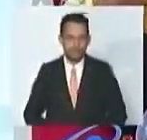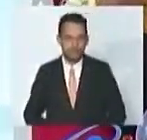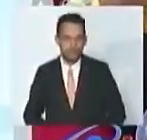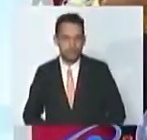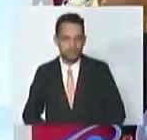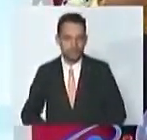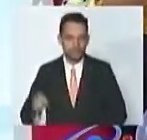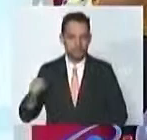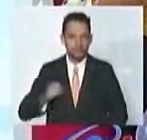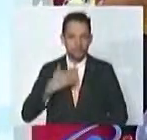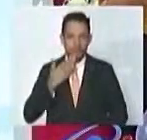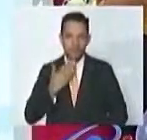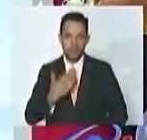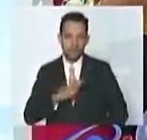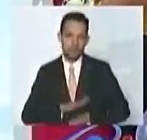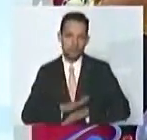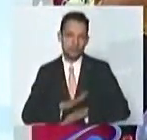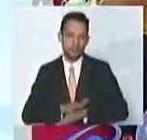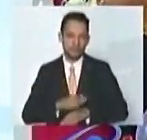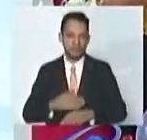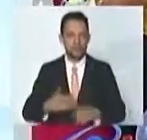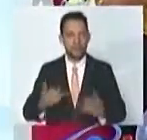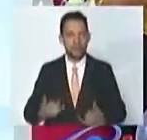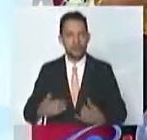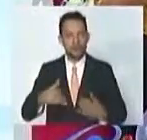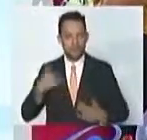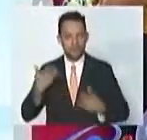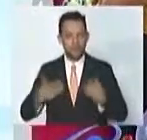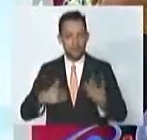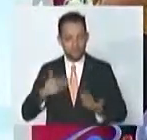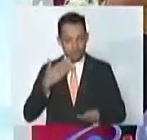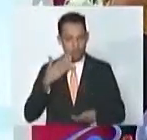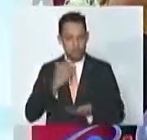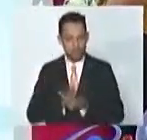Buenas, doctor, ¿cómo está? Muy contenta de estar acá.